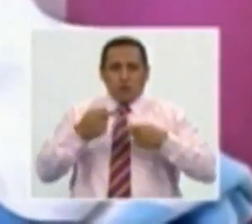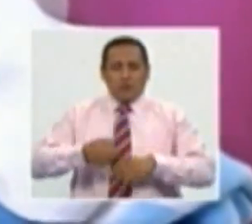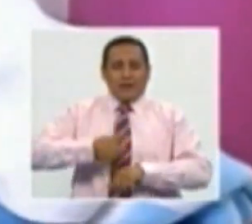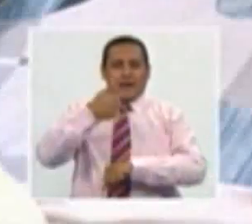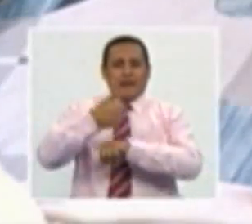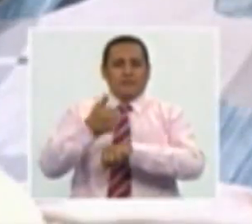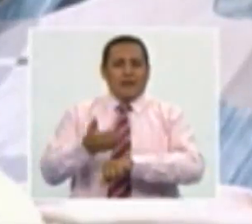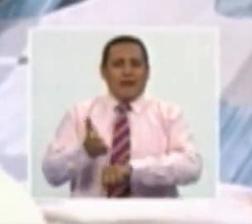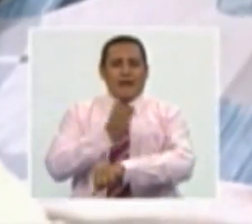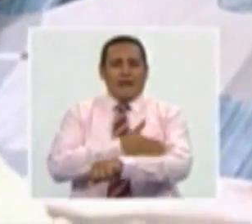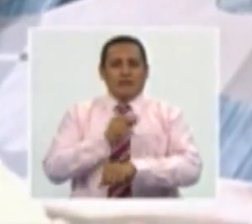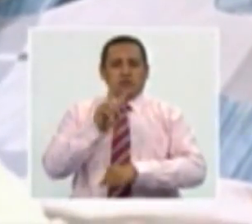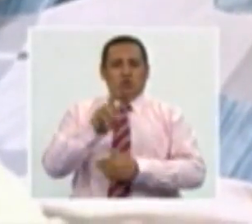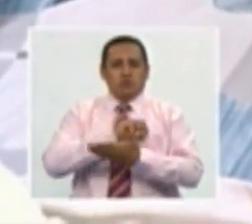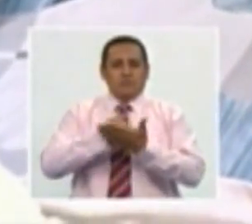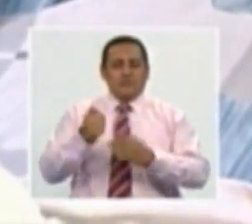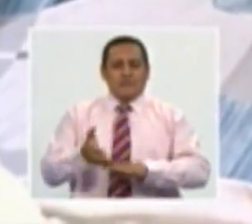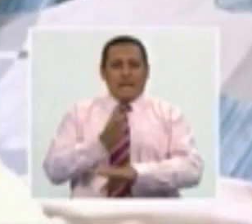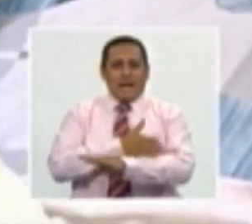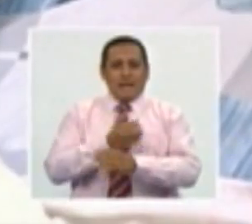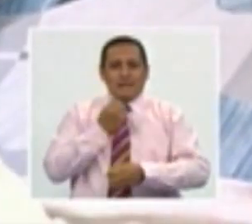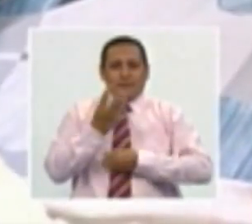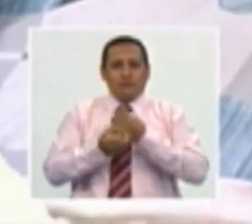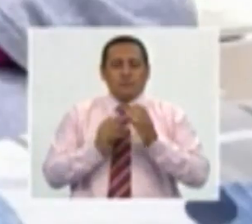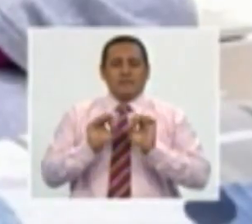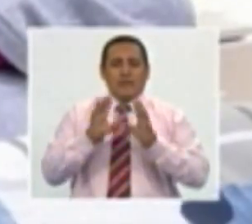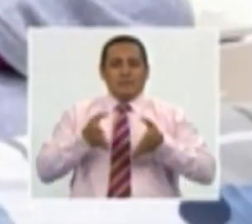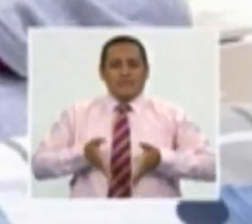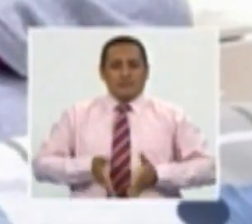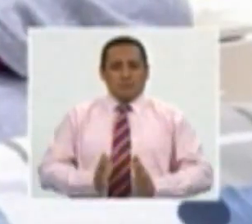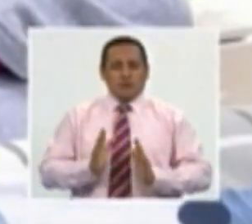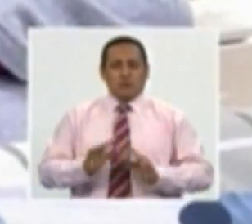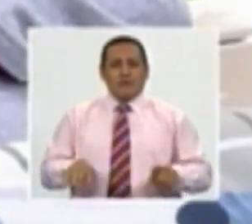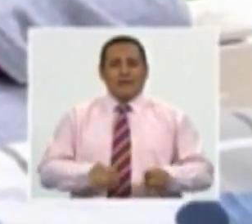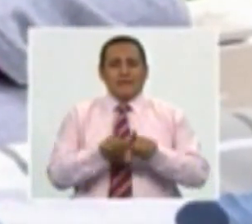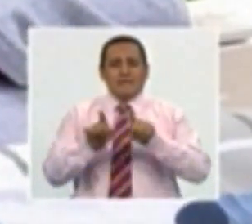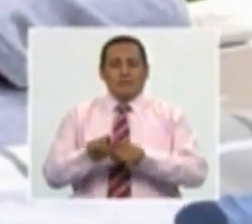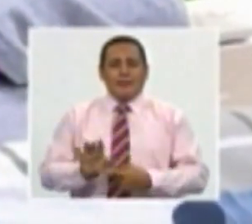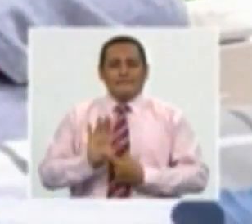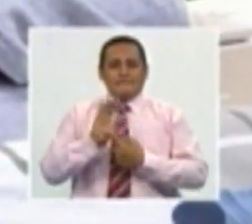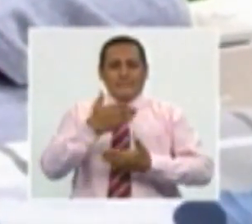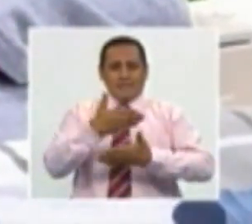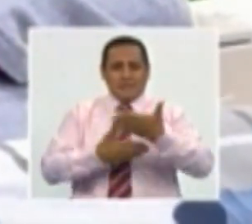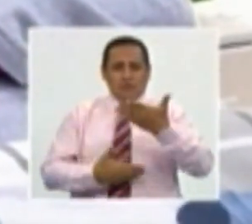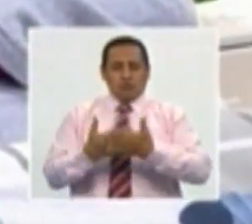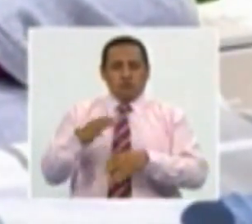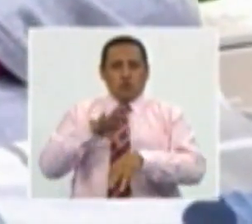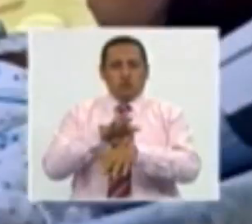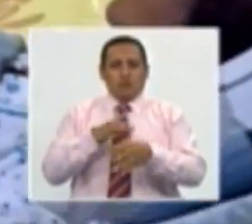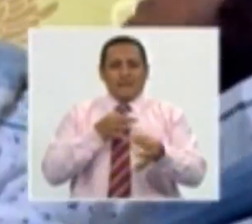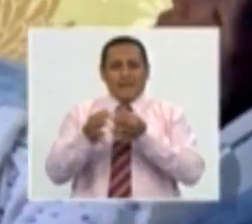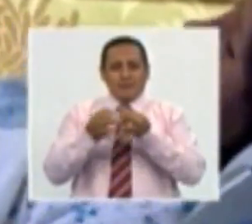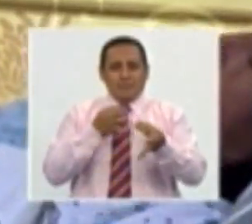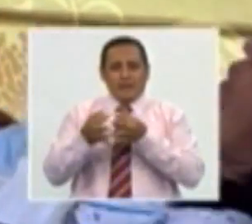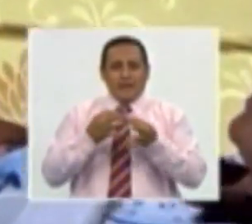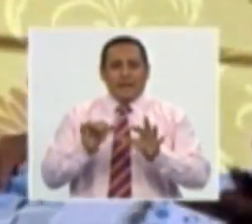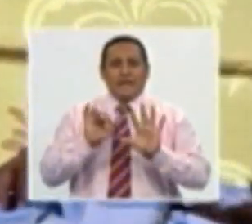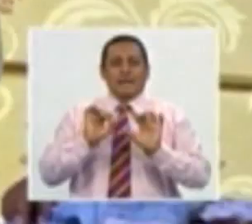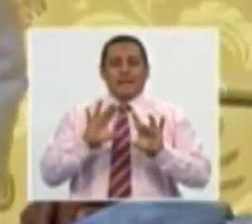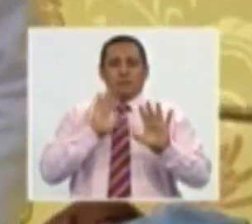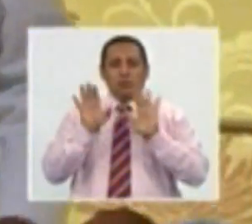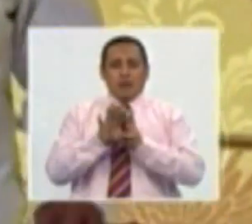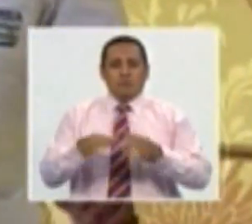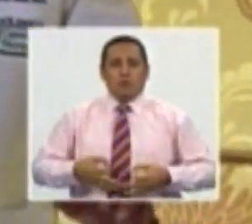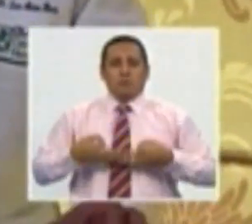empleador por lo menos 2 meses antes de la fecha probable de parto y que presente un certificado médico que asegure que